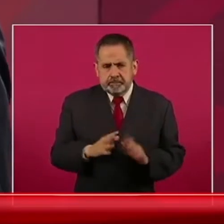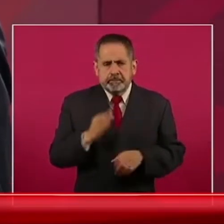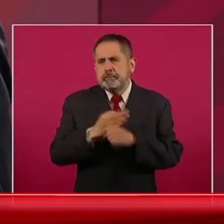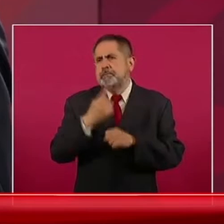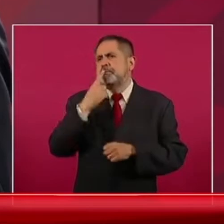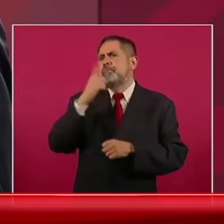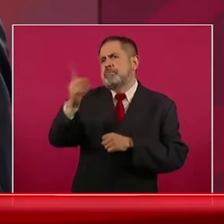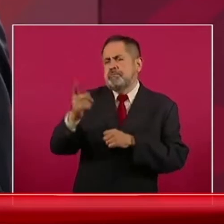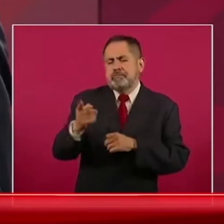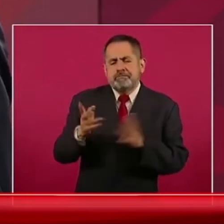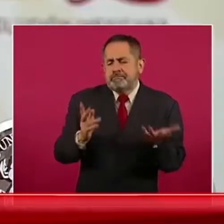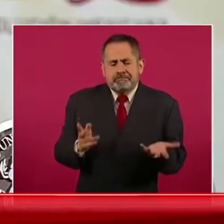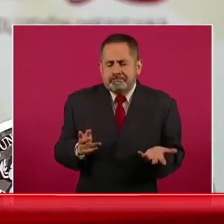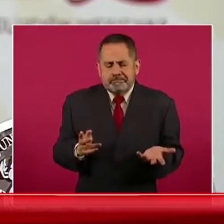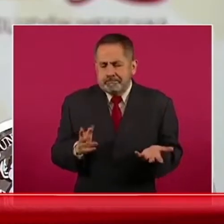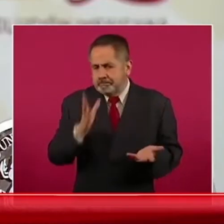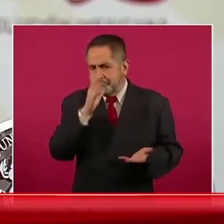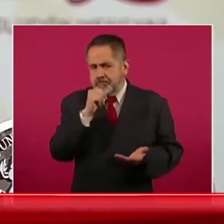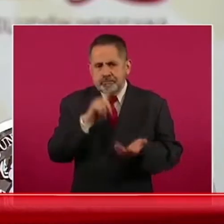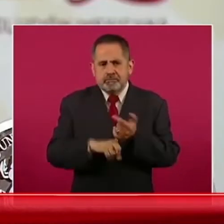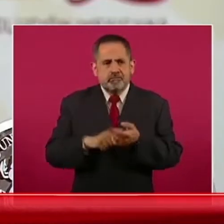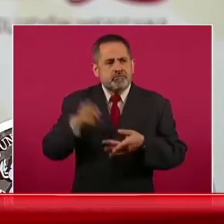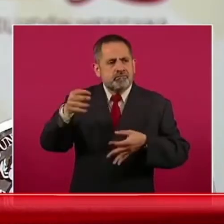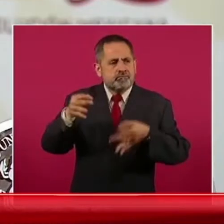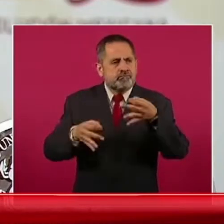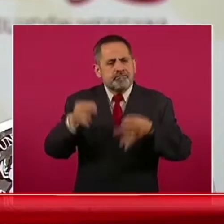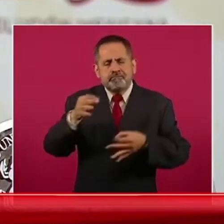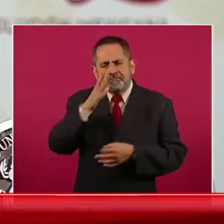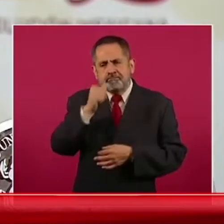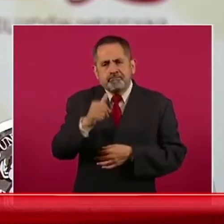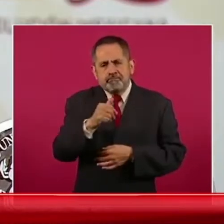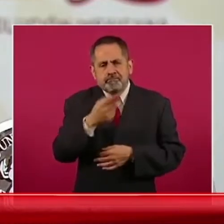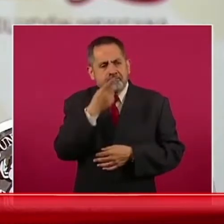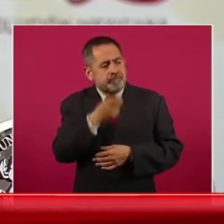va el Poder Judicial